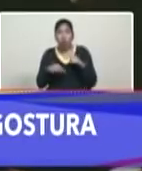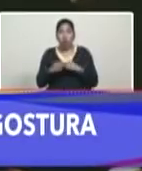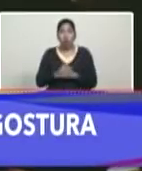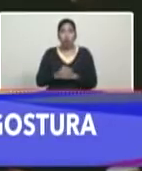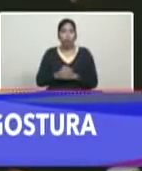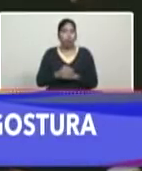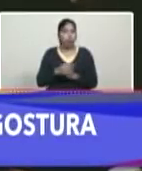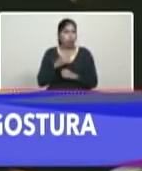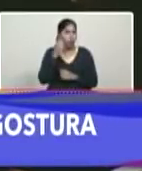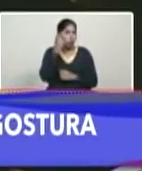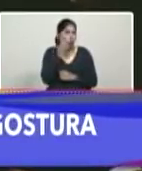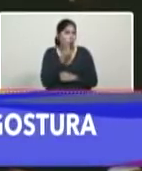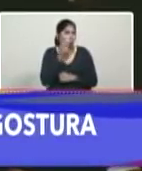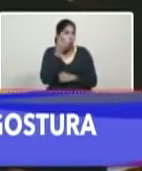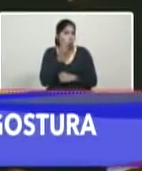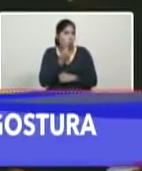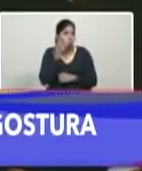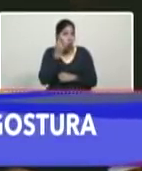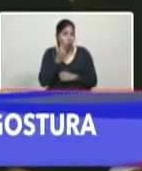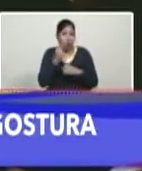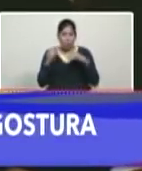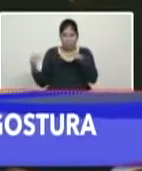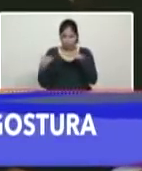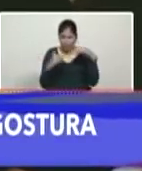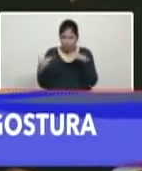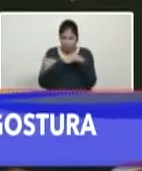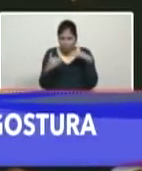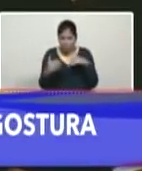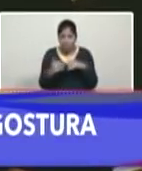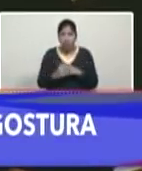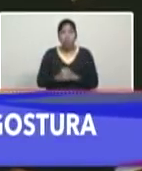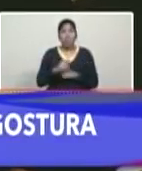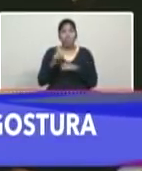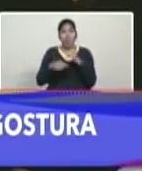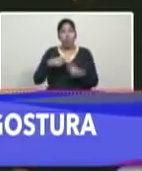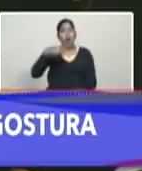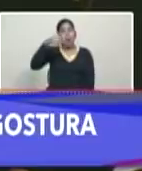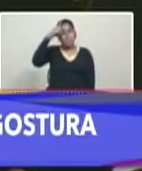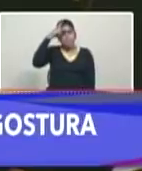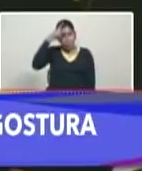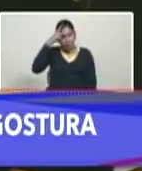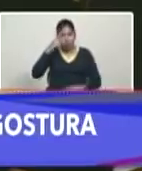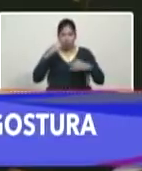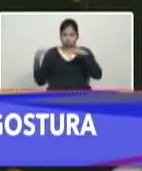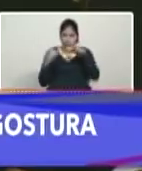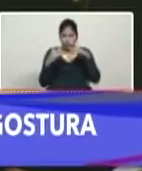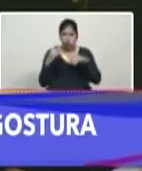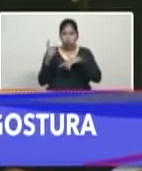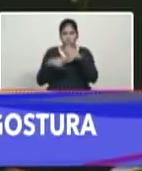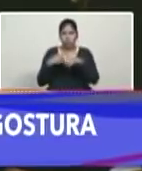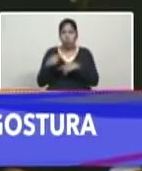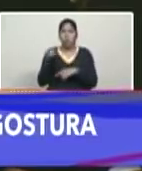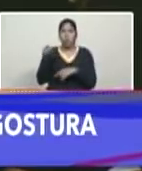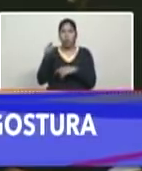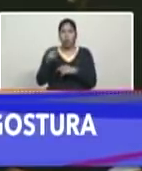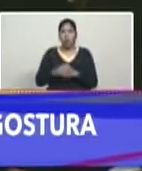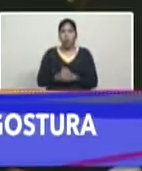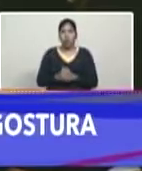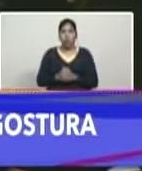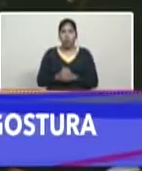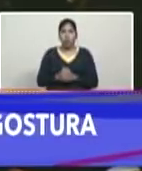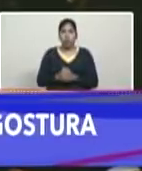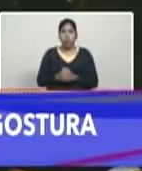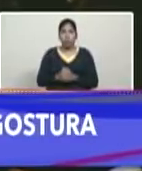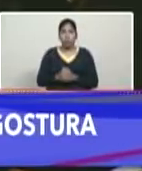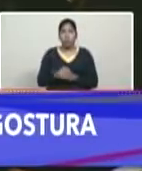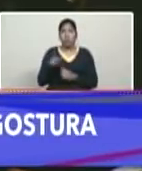Sucre, Bomboná, Pichincha, Junín y la gran victoria de Ayacucho, allá en la cima de las montañas